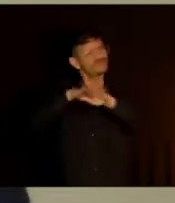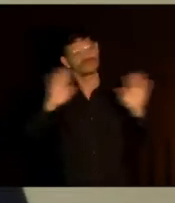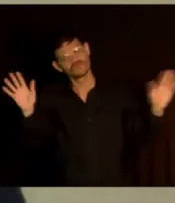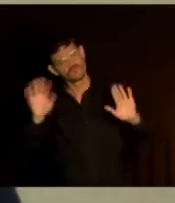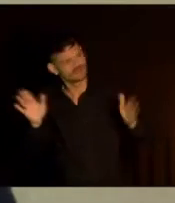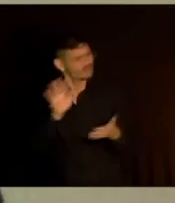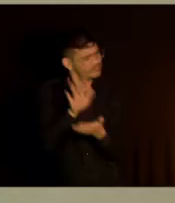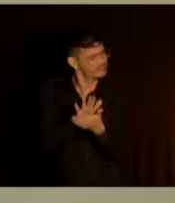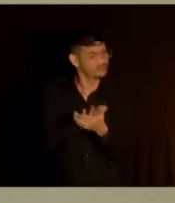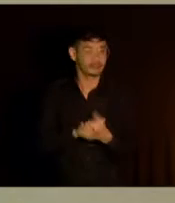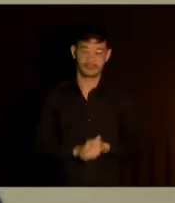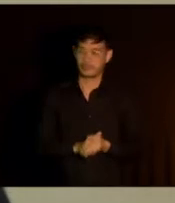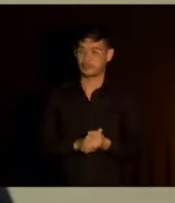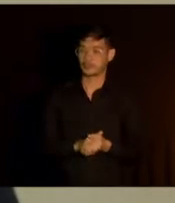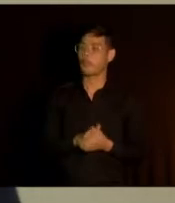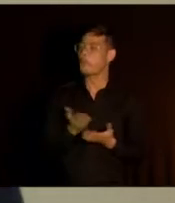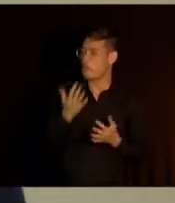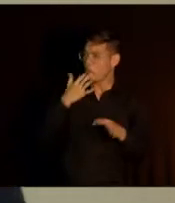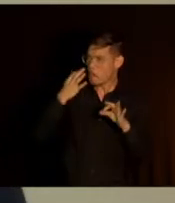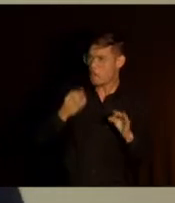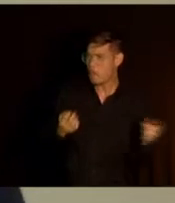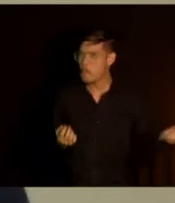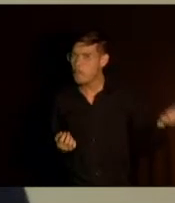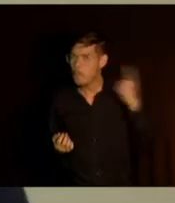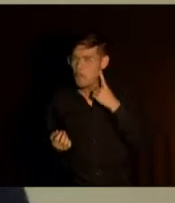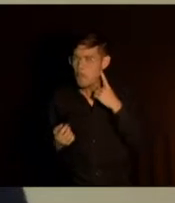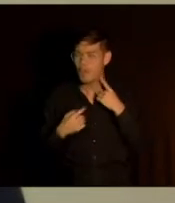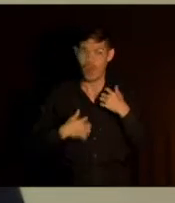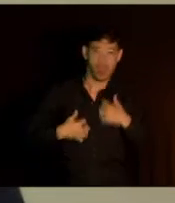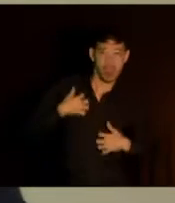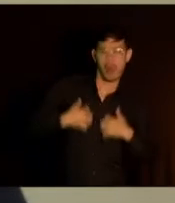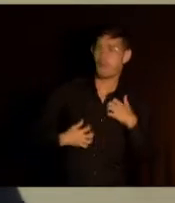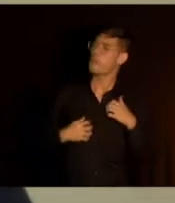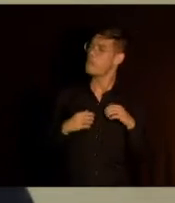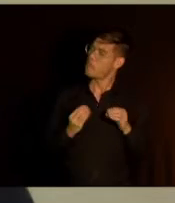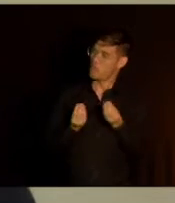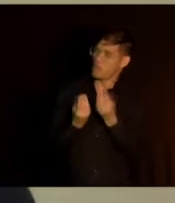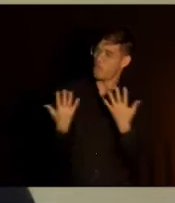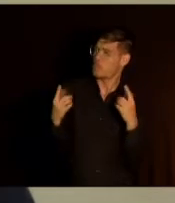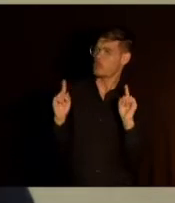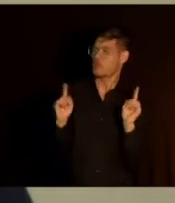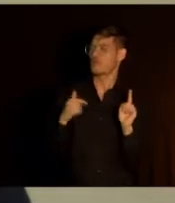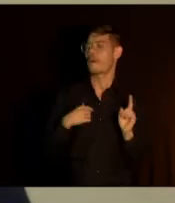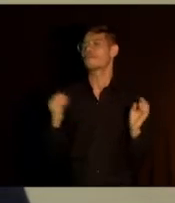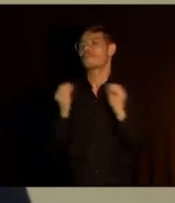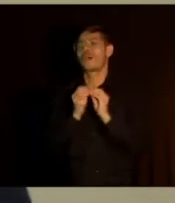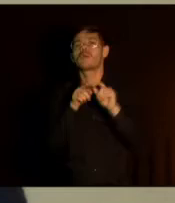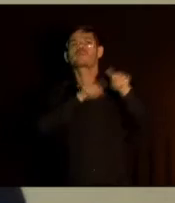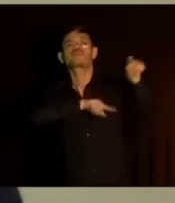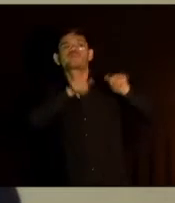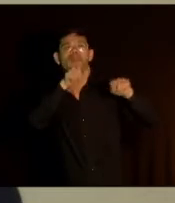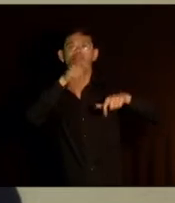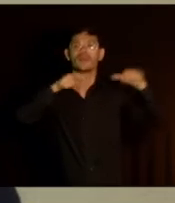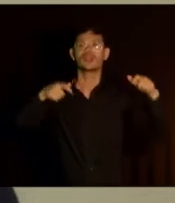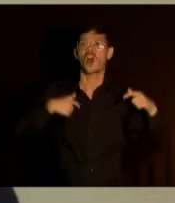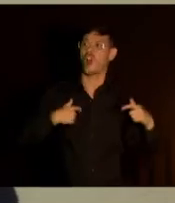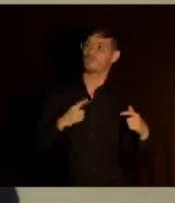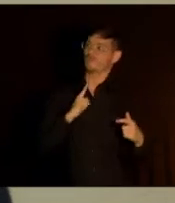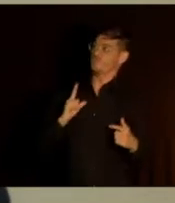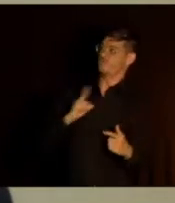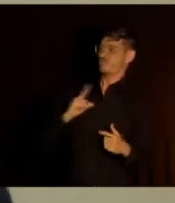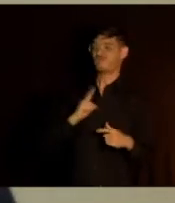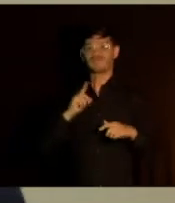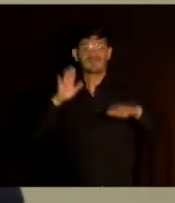no he escuchado muchos temores, la verdad. Pues más allá de un par de caciques que dejan de ser caciques con esto, yo pienso que